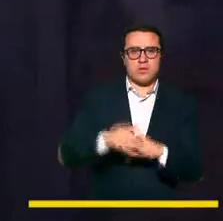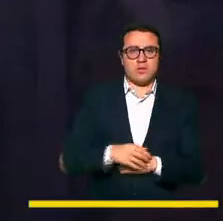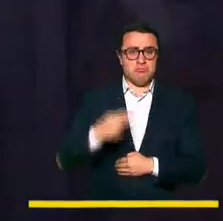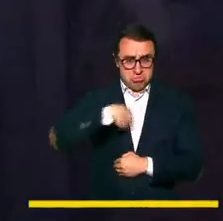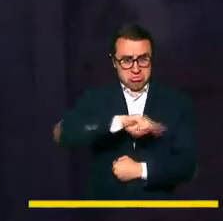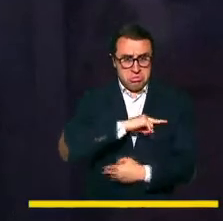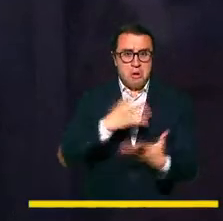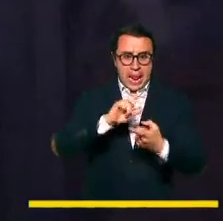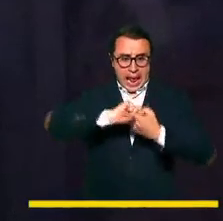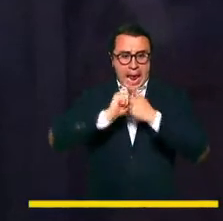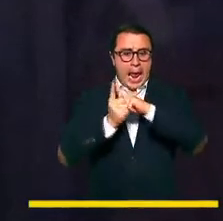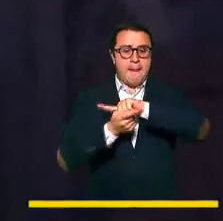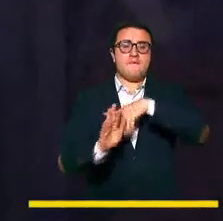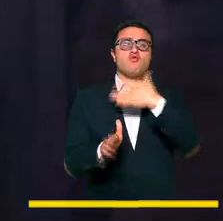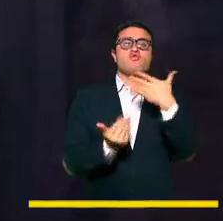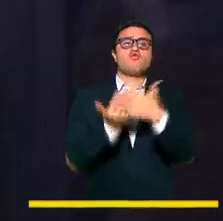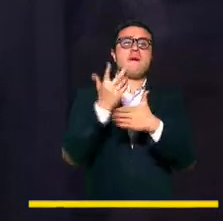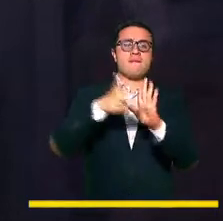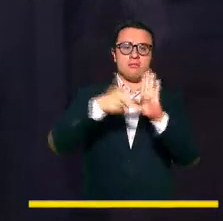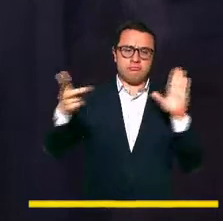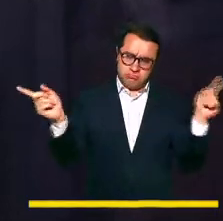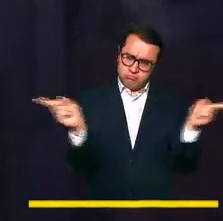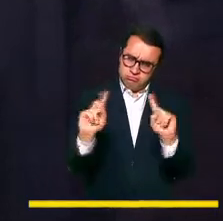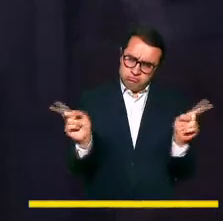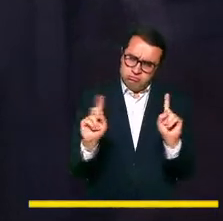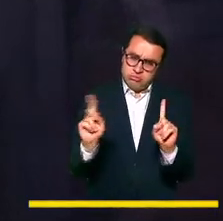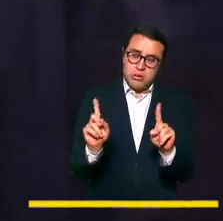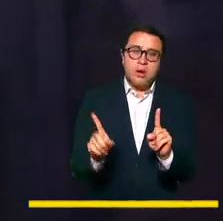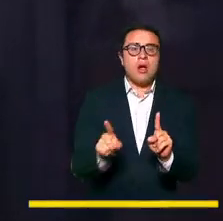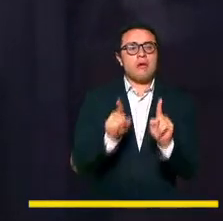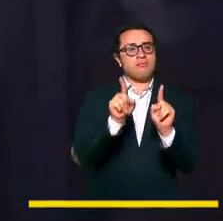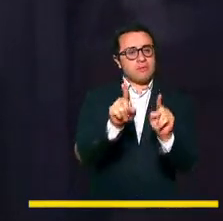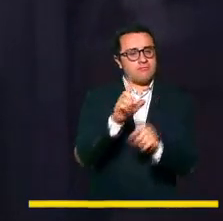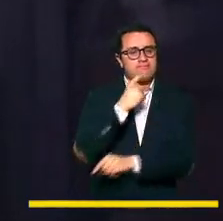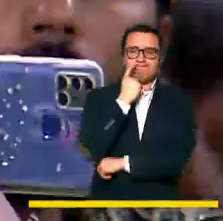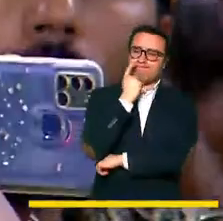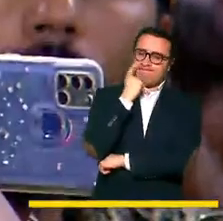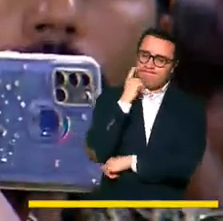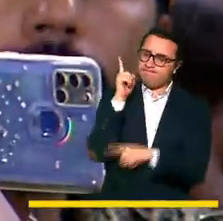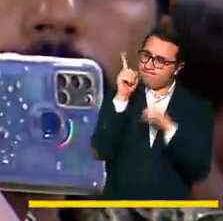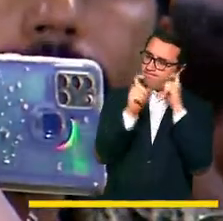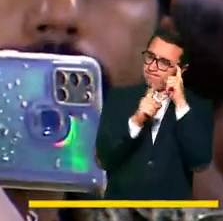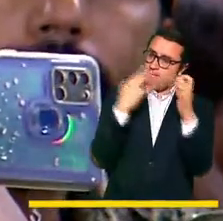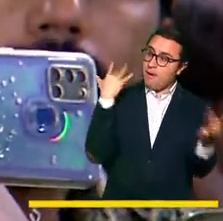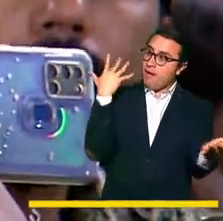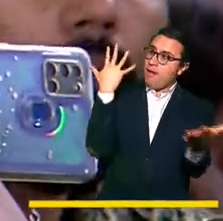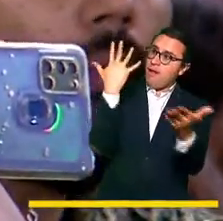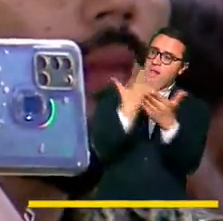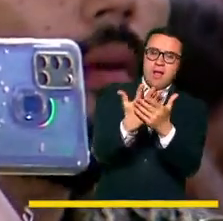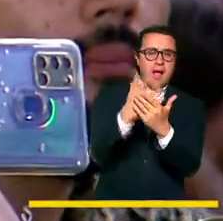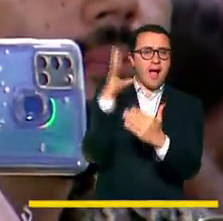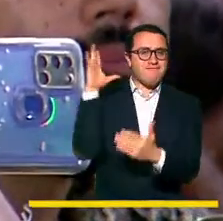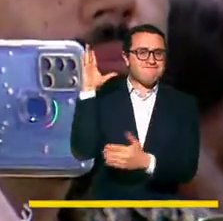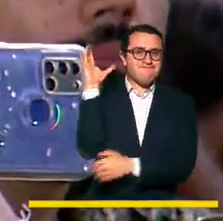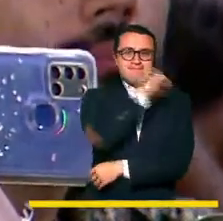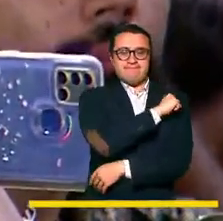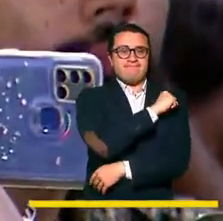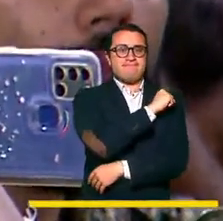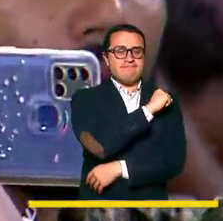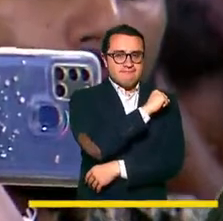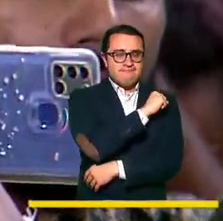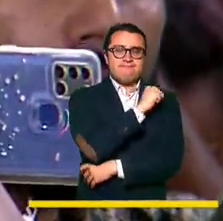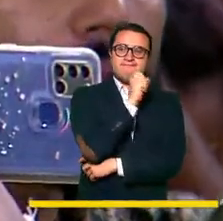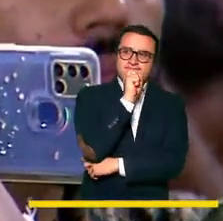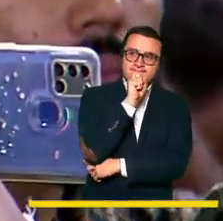cambiarla, pero sí nos hemos dado cuenta que han pasado cosas. Desde el momento en